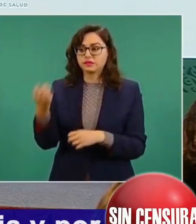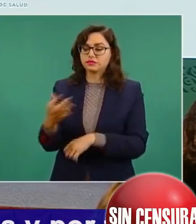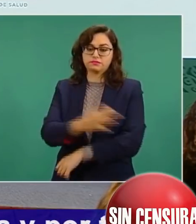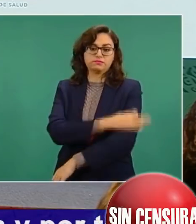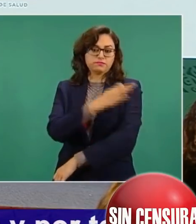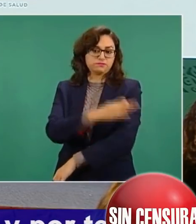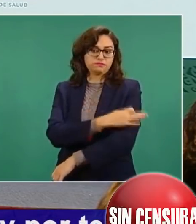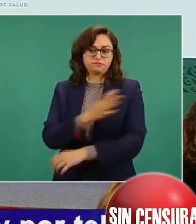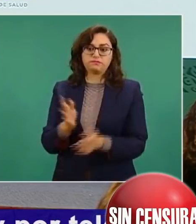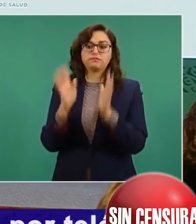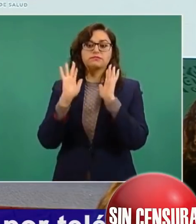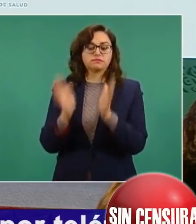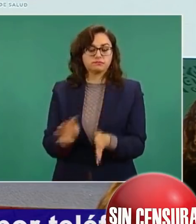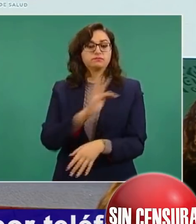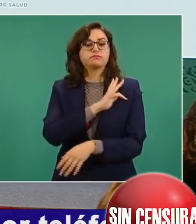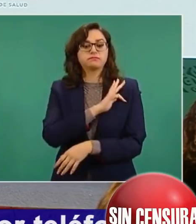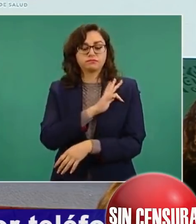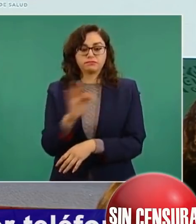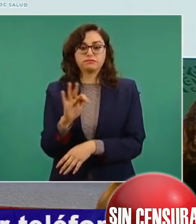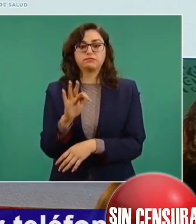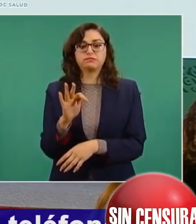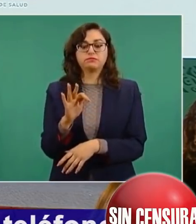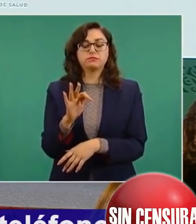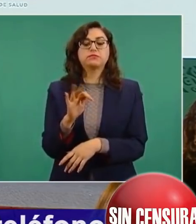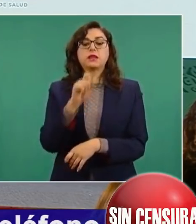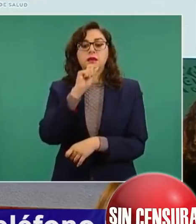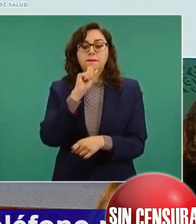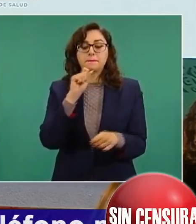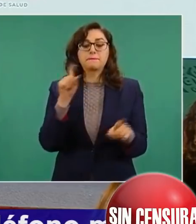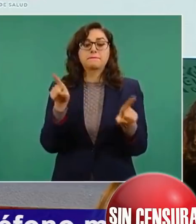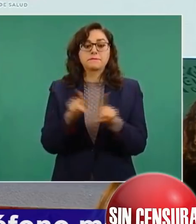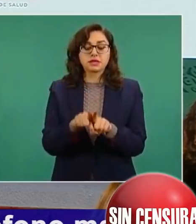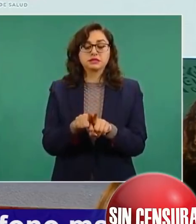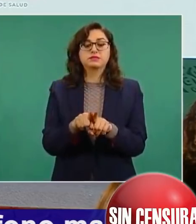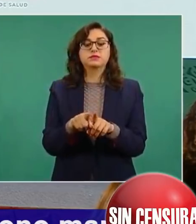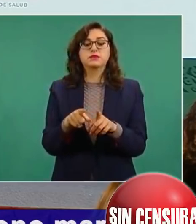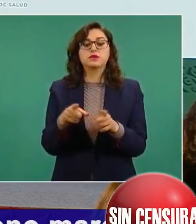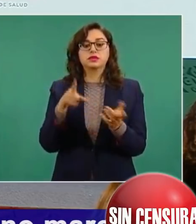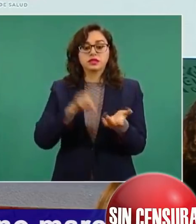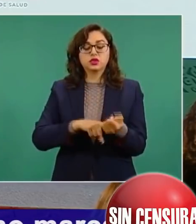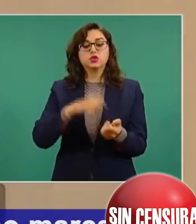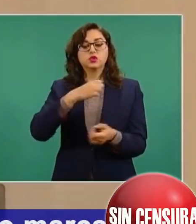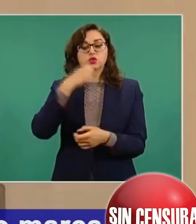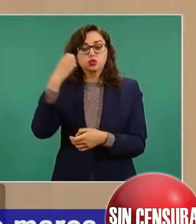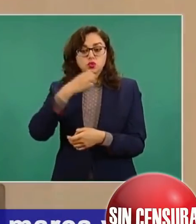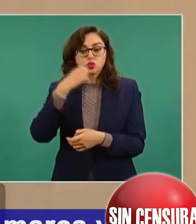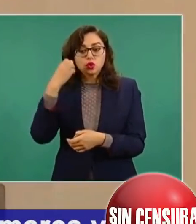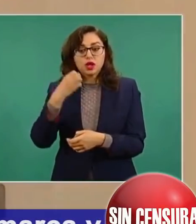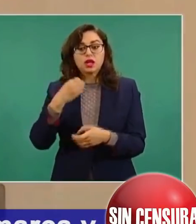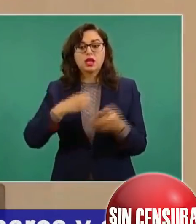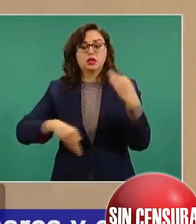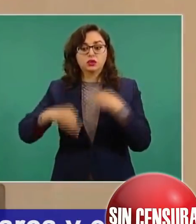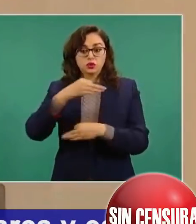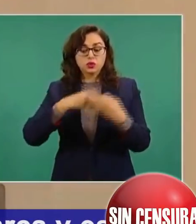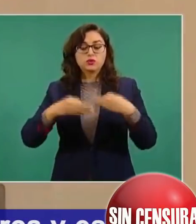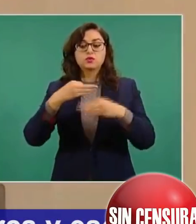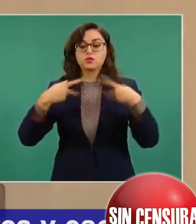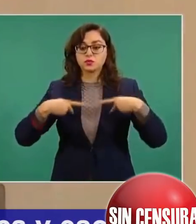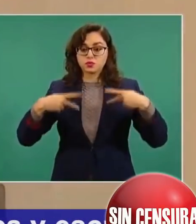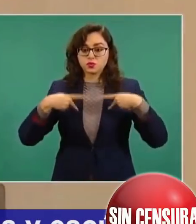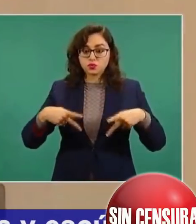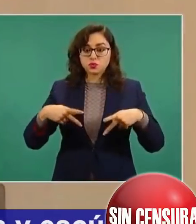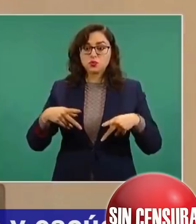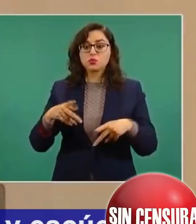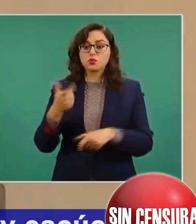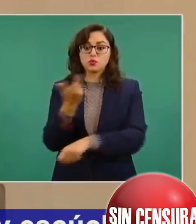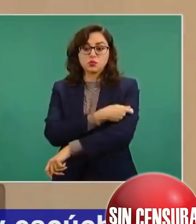se puede utilizar la vacuna para proteger al personal escolar, que permitiría empezar a